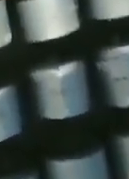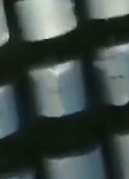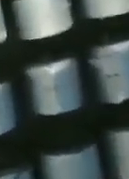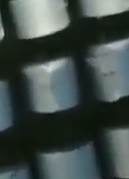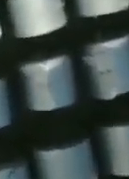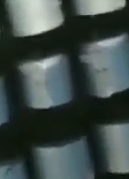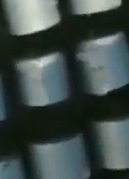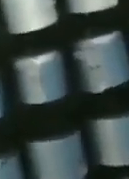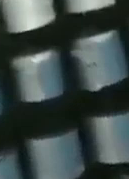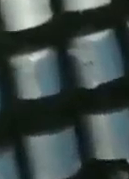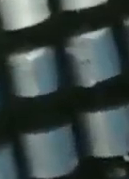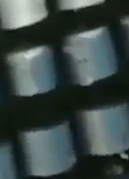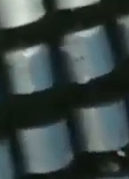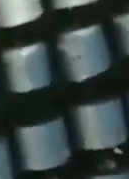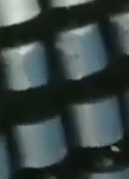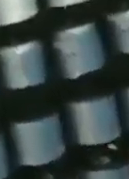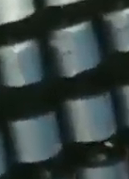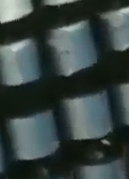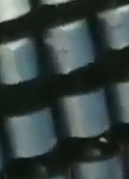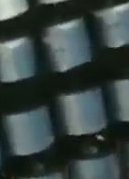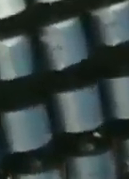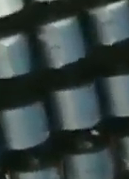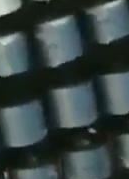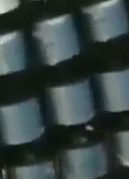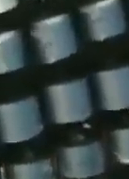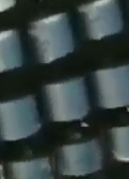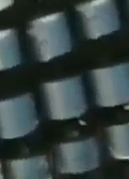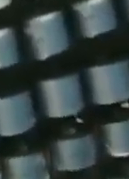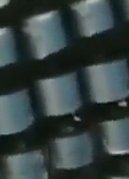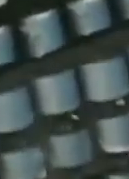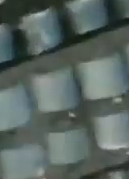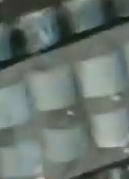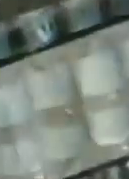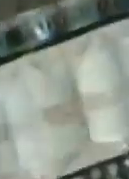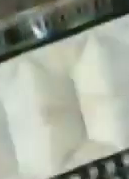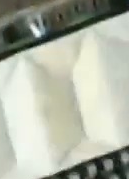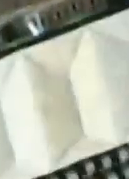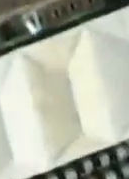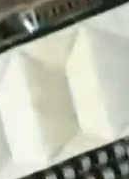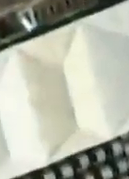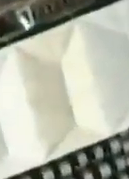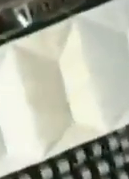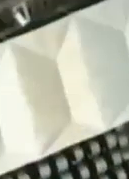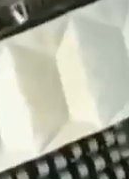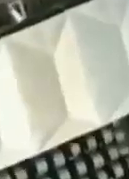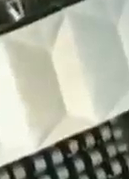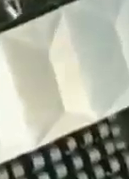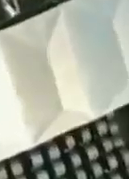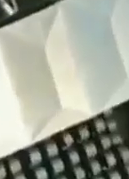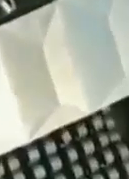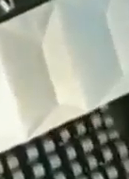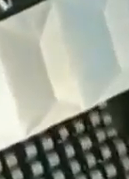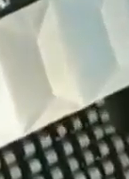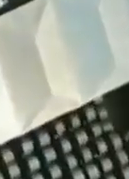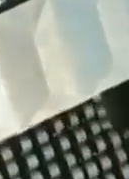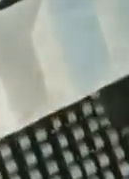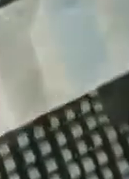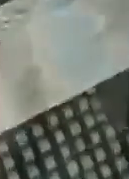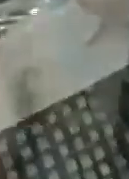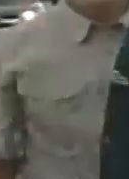nacional además hay que destacar que más de mil diecisiete pertenecen al sector agroalimentario cuatrocientos sesenta y tres